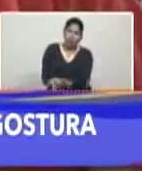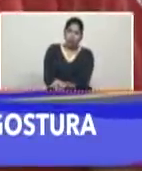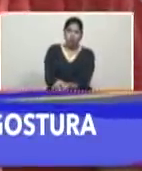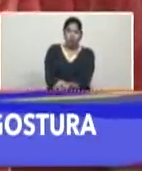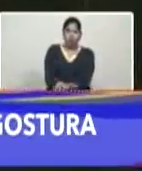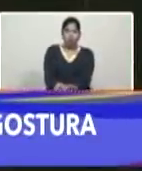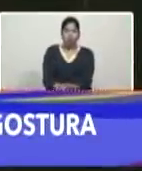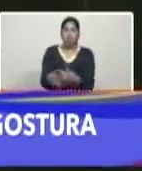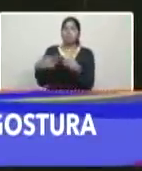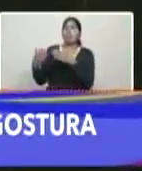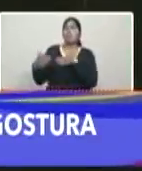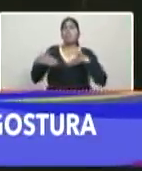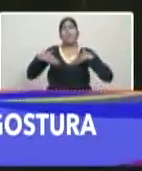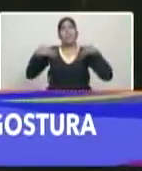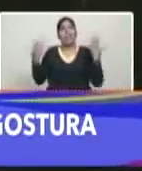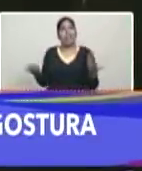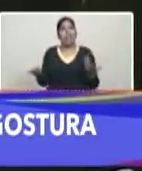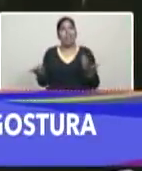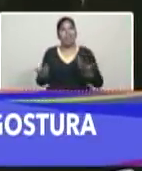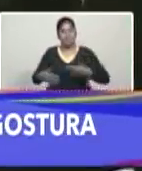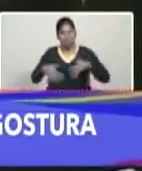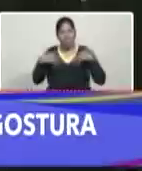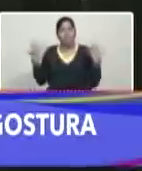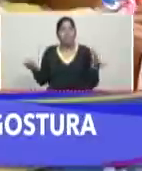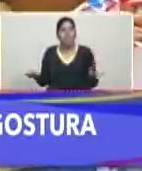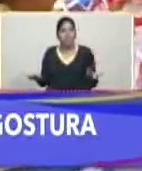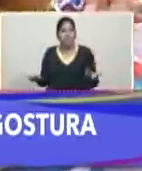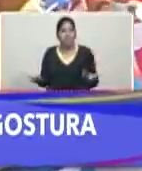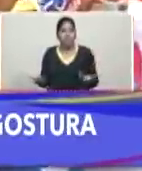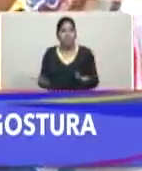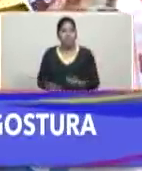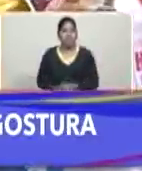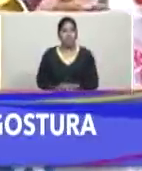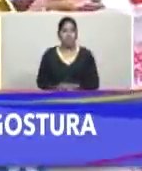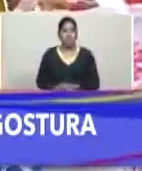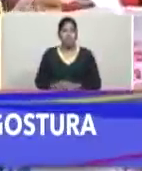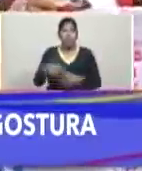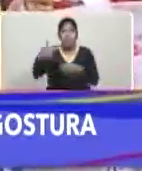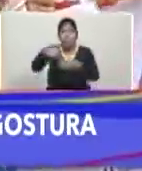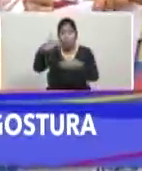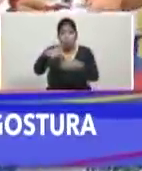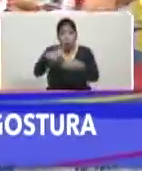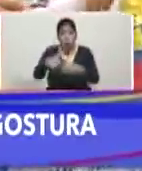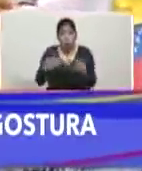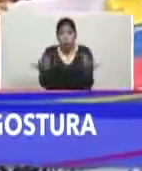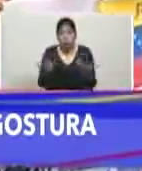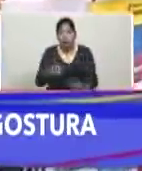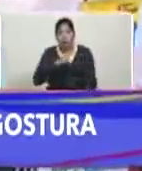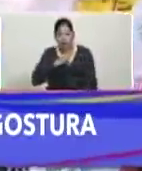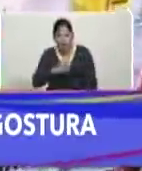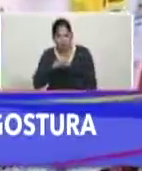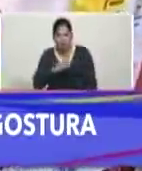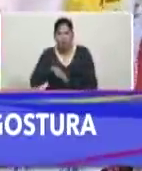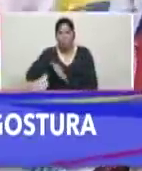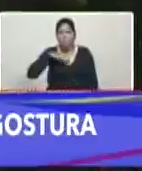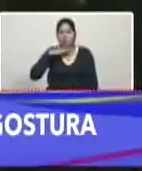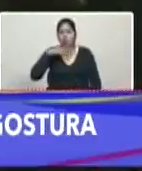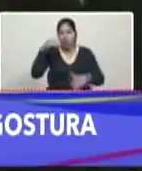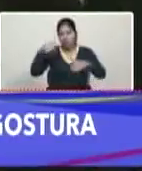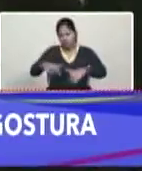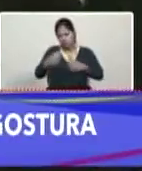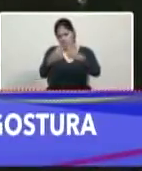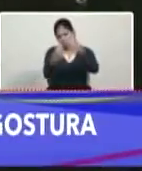¿Qué es lo que quiere Donald Trump de Venezuela? El petróleo, el oro, las riquezas de